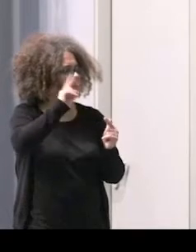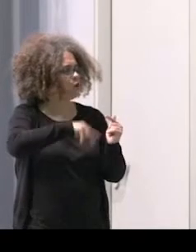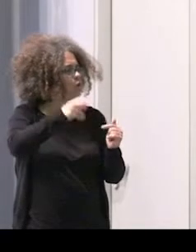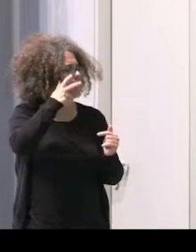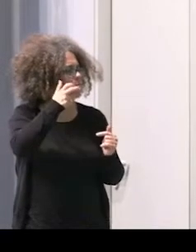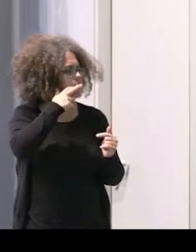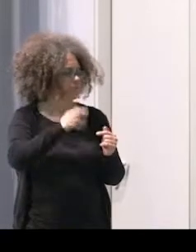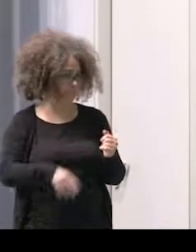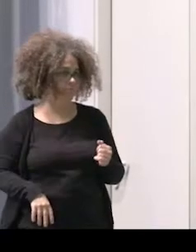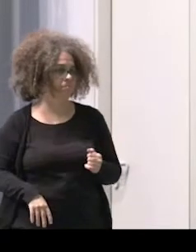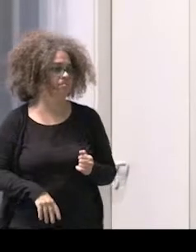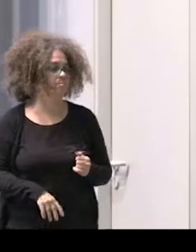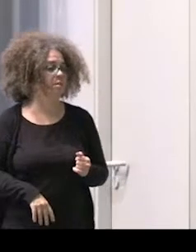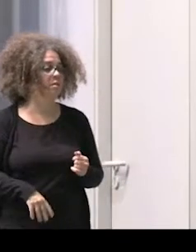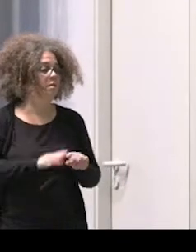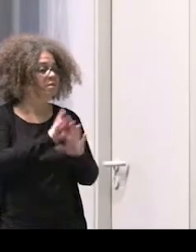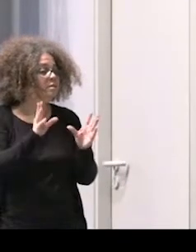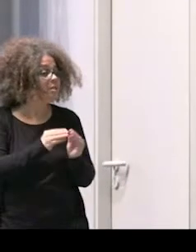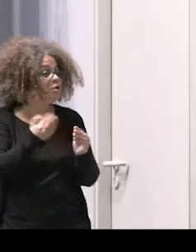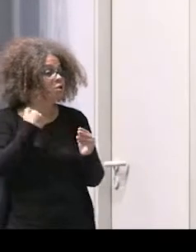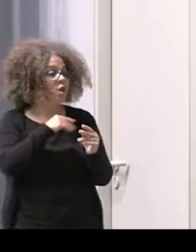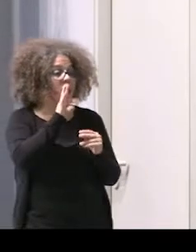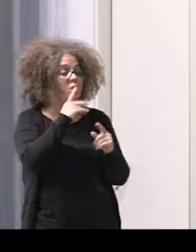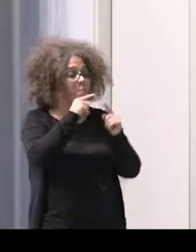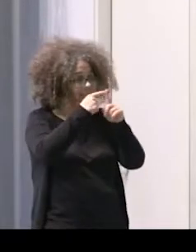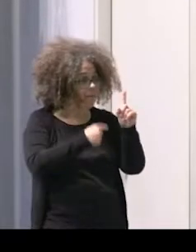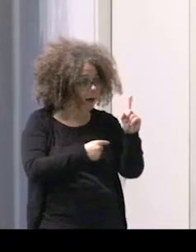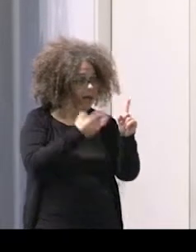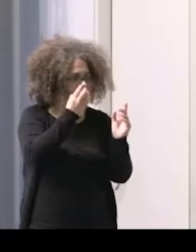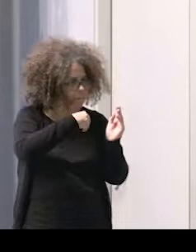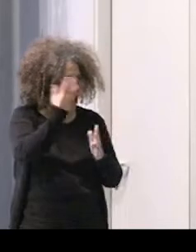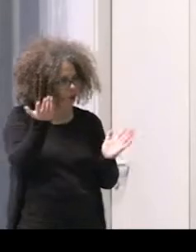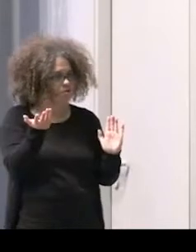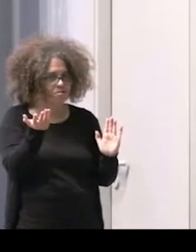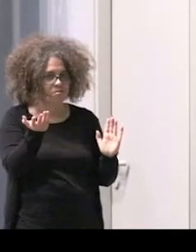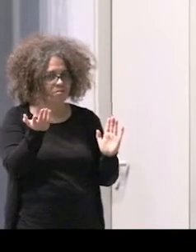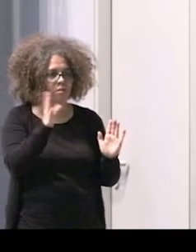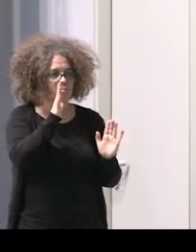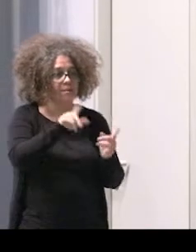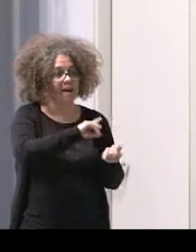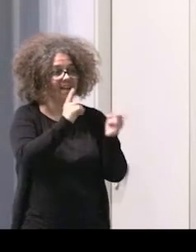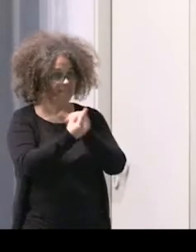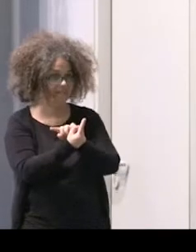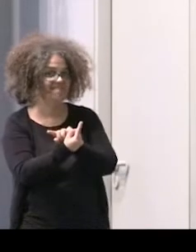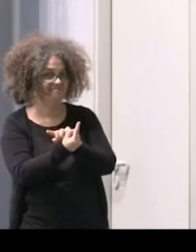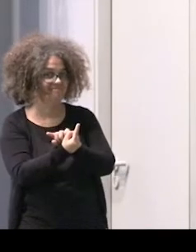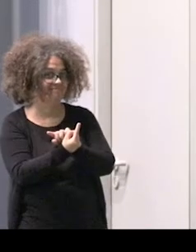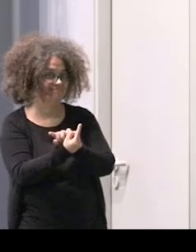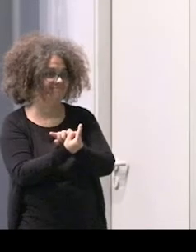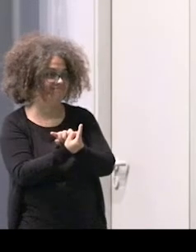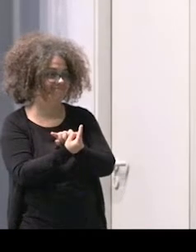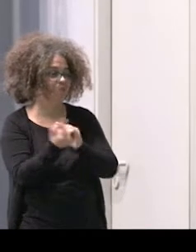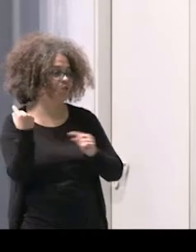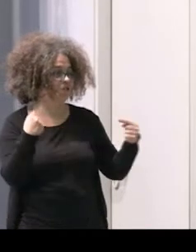de las frases, con lo cual, cuanto más abajo es mejor. Es una gráfica que está al revés. Más abajo, cuando